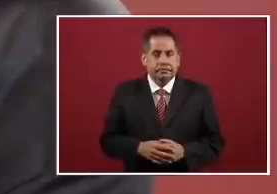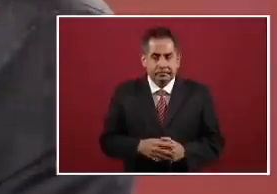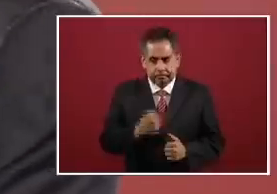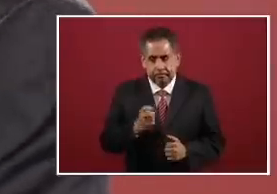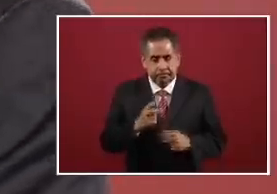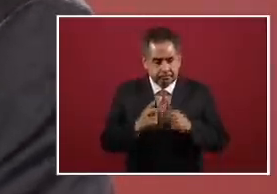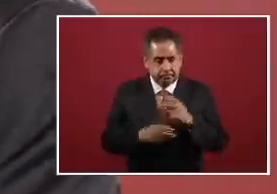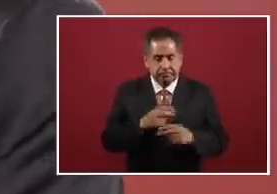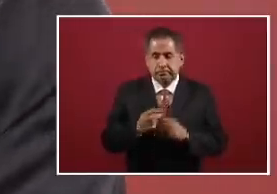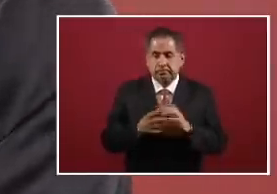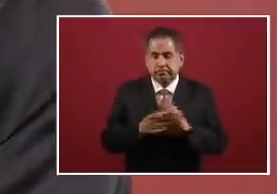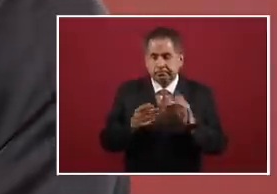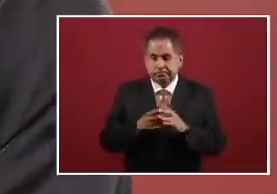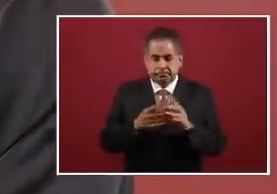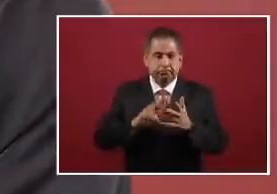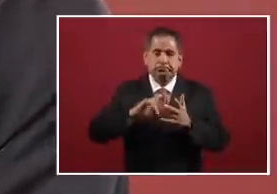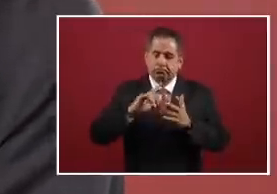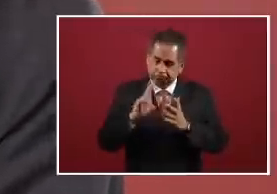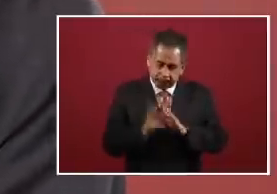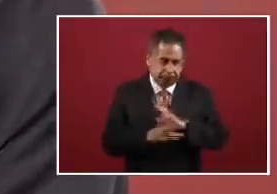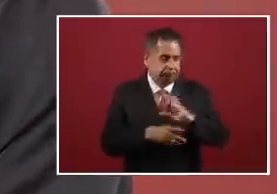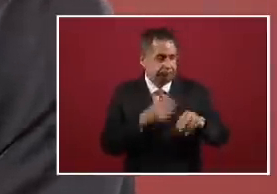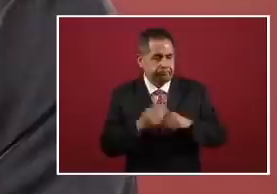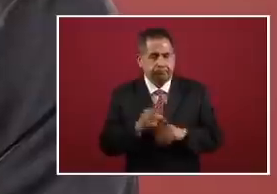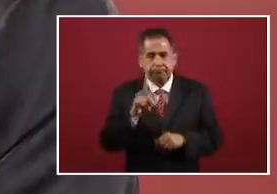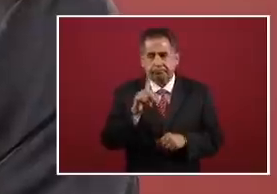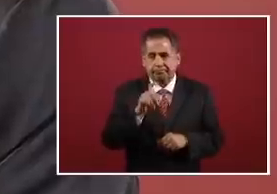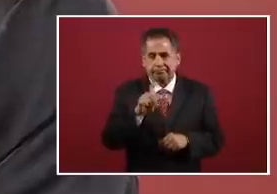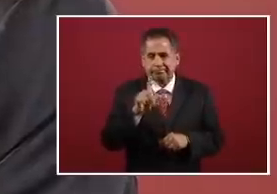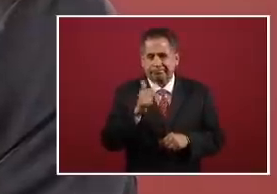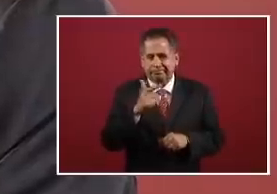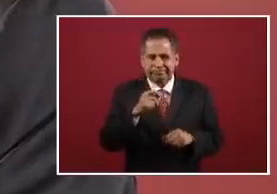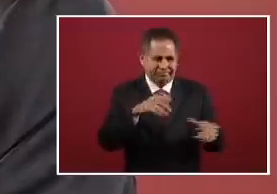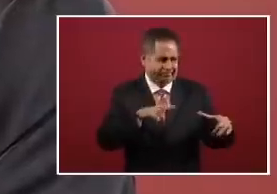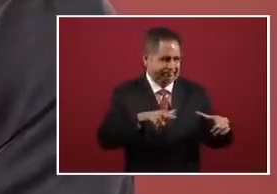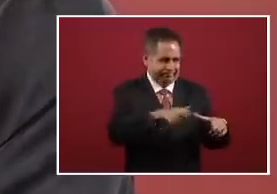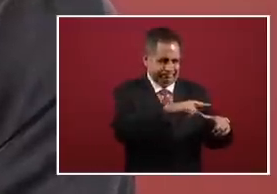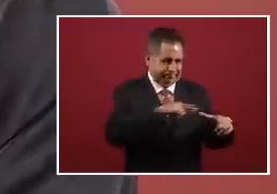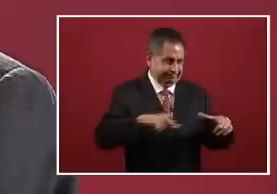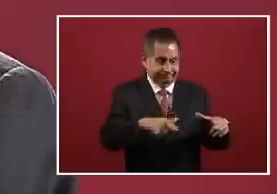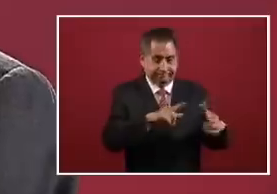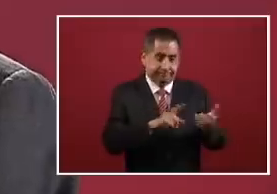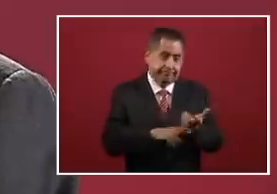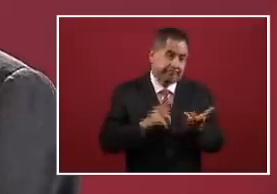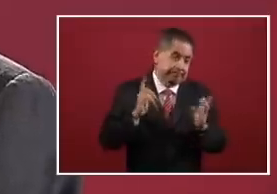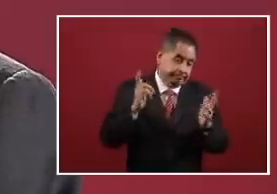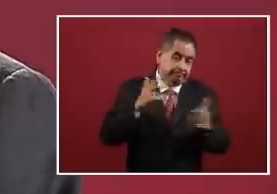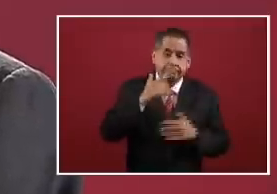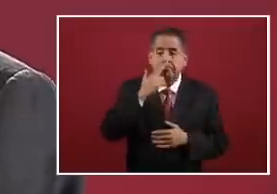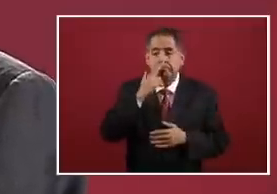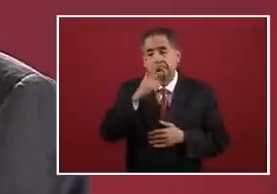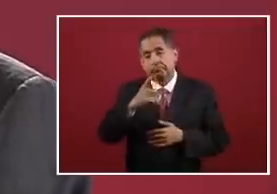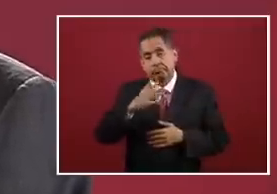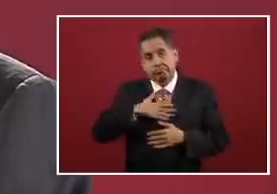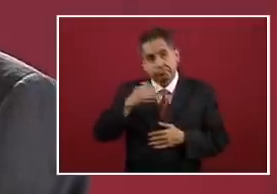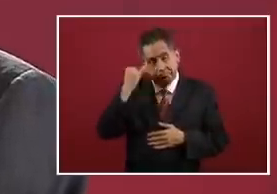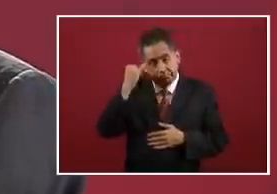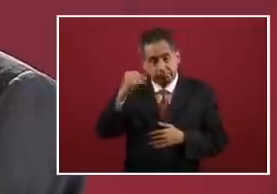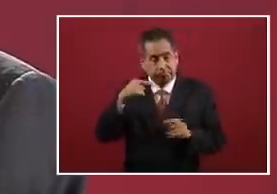vamos a recuperar el lago, ¿sí?, que sería lo mejor desde el punto de